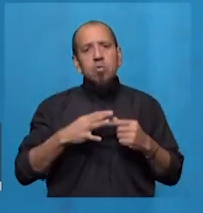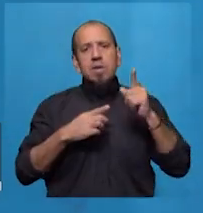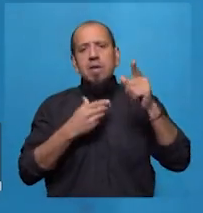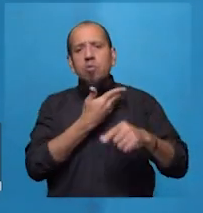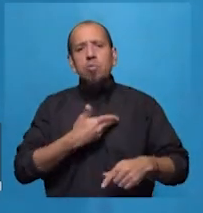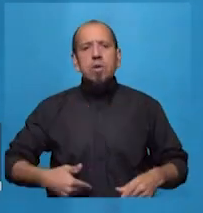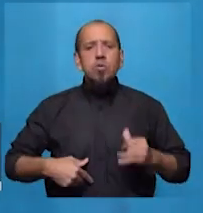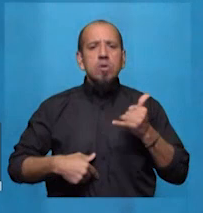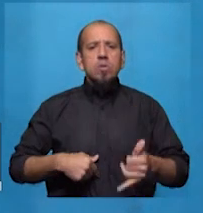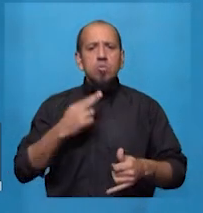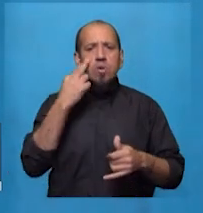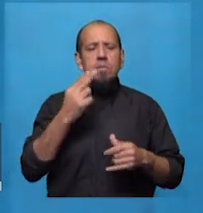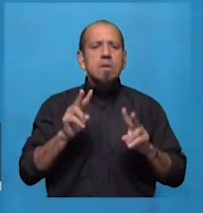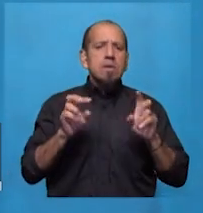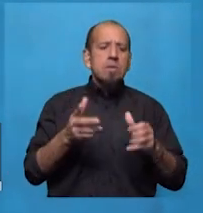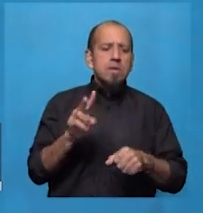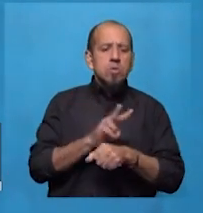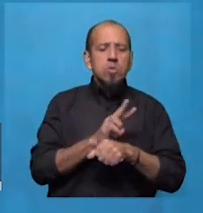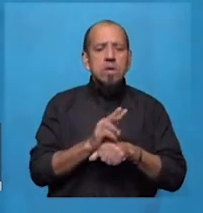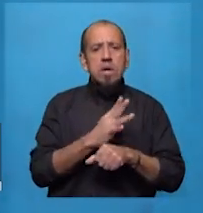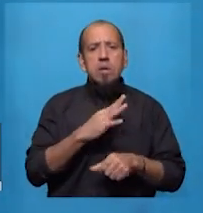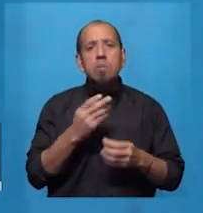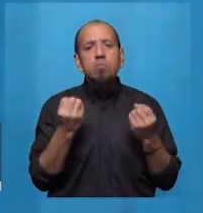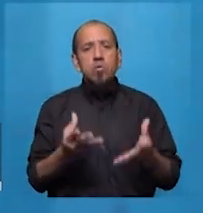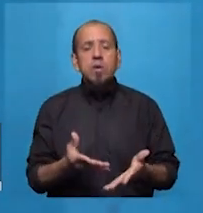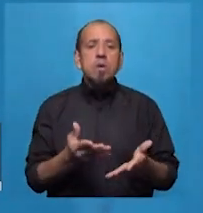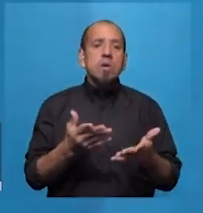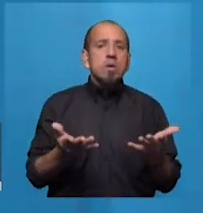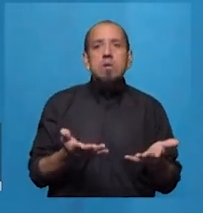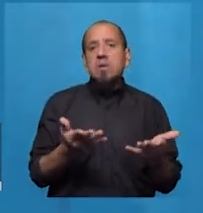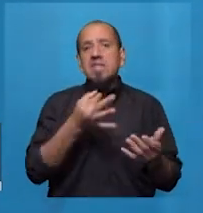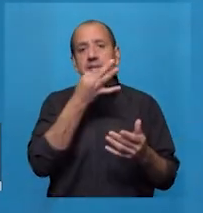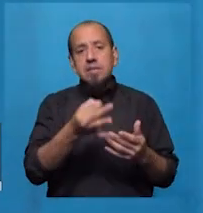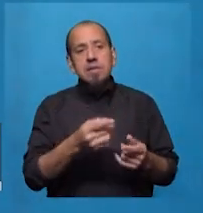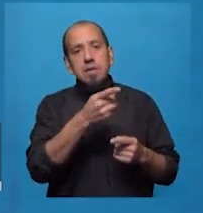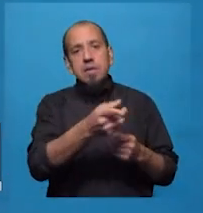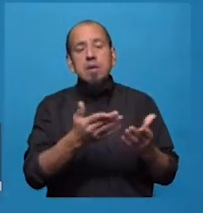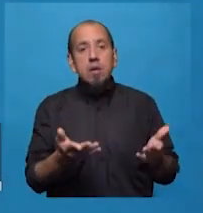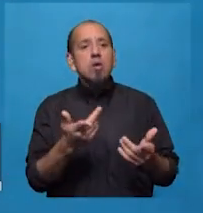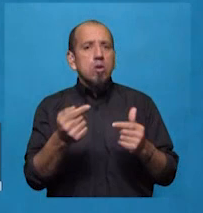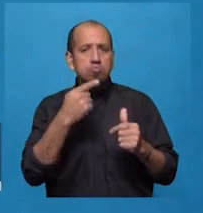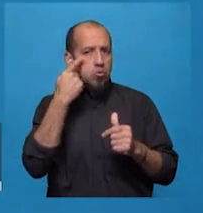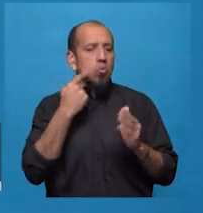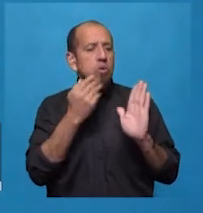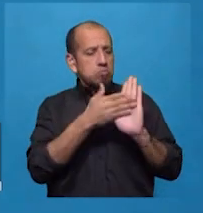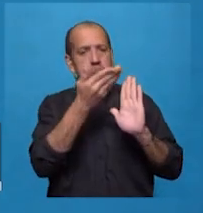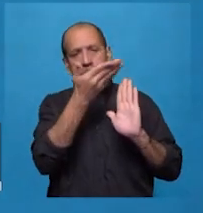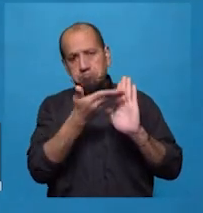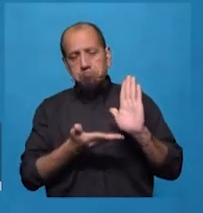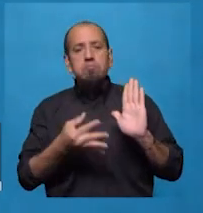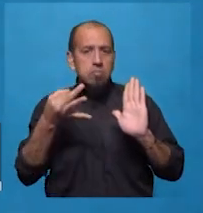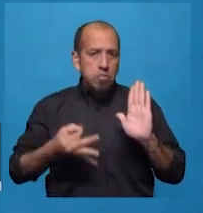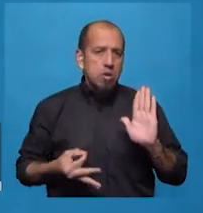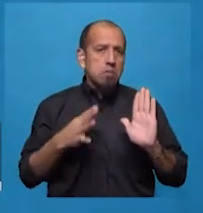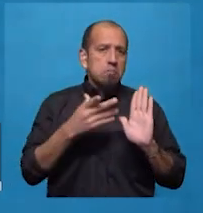problema de abordaje con el tema de la inseguridad porque por un lado se aferra a decir de que los números le dan bien que el año